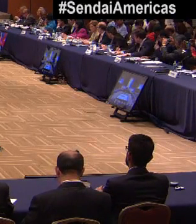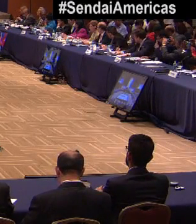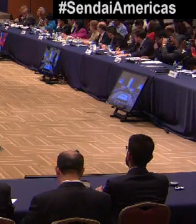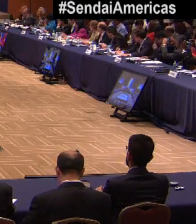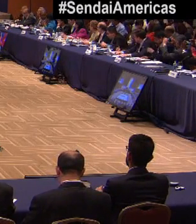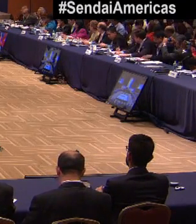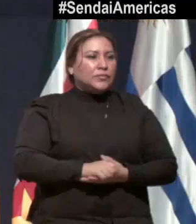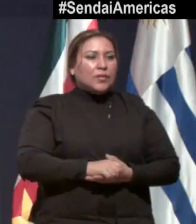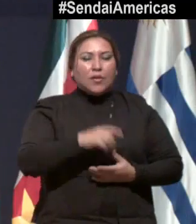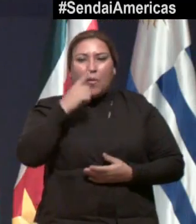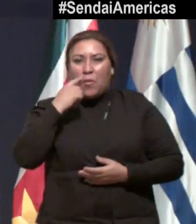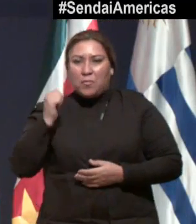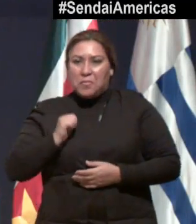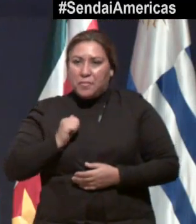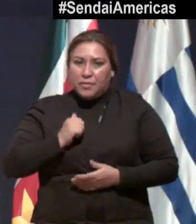participantes y las participantes.